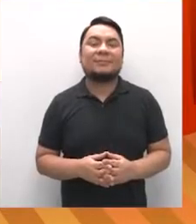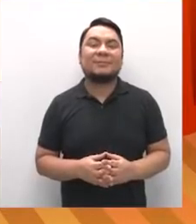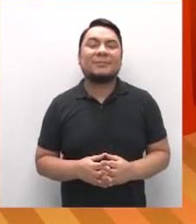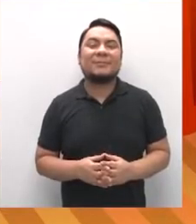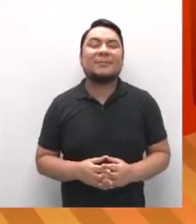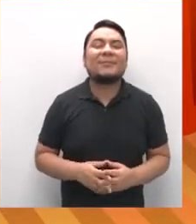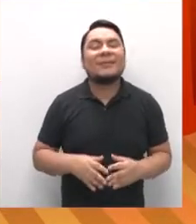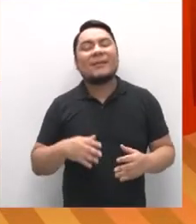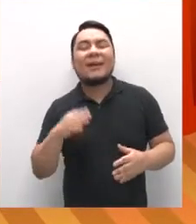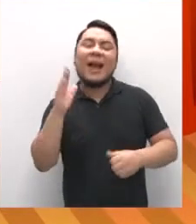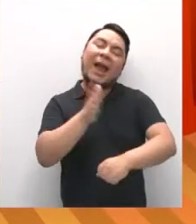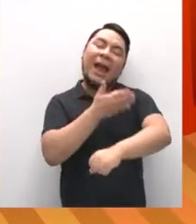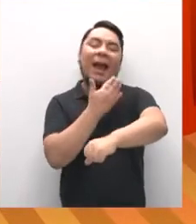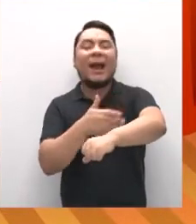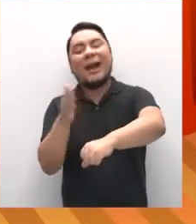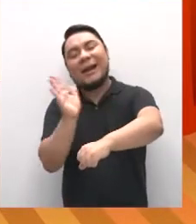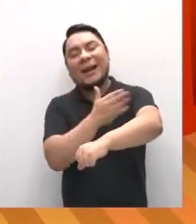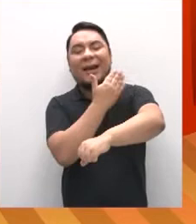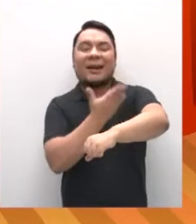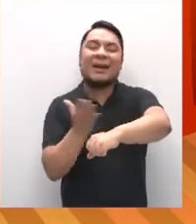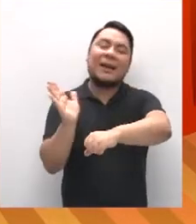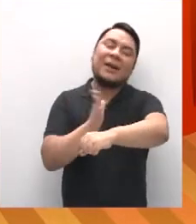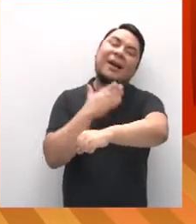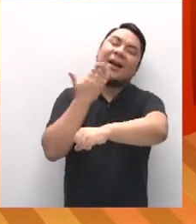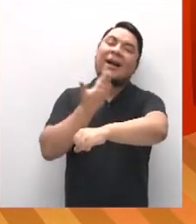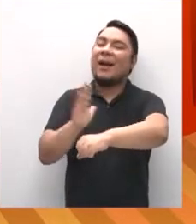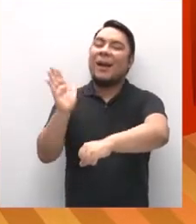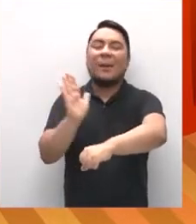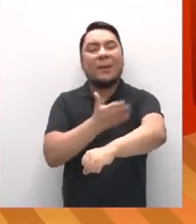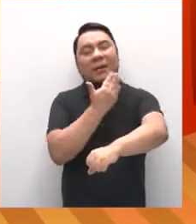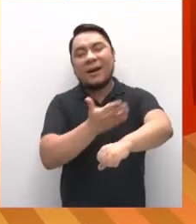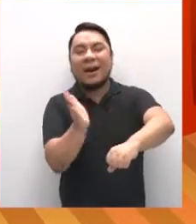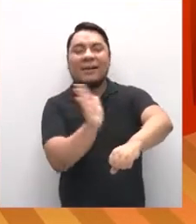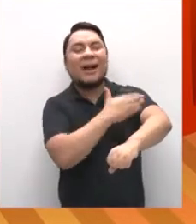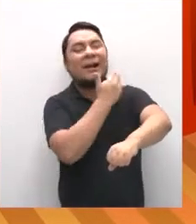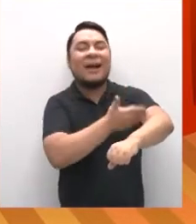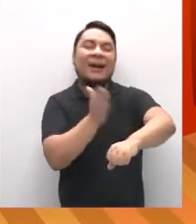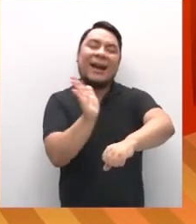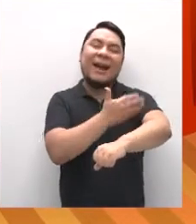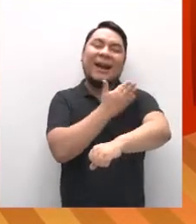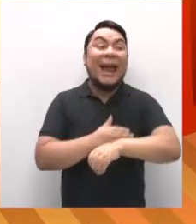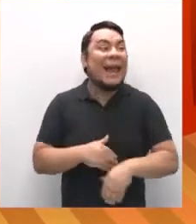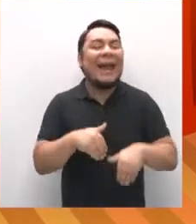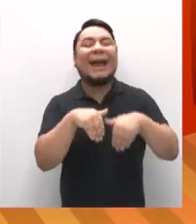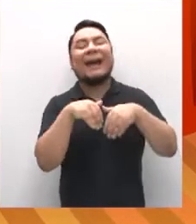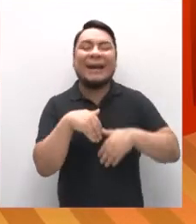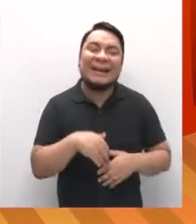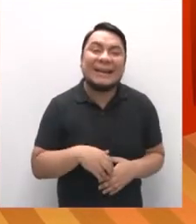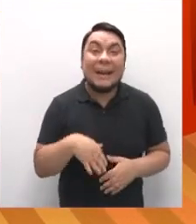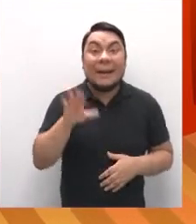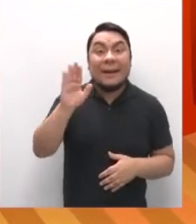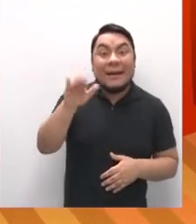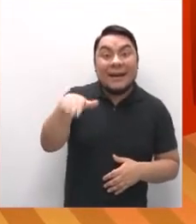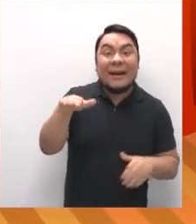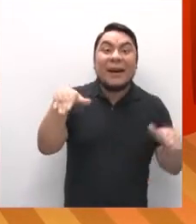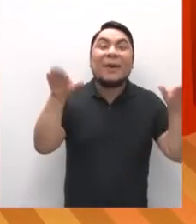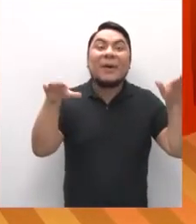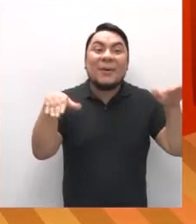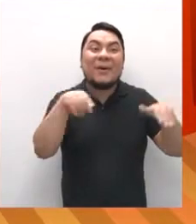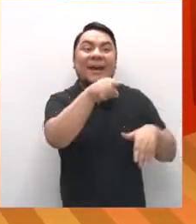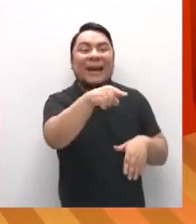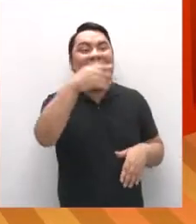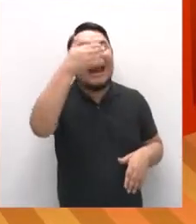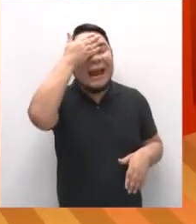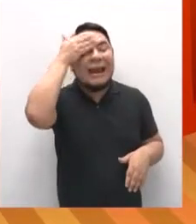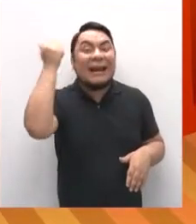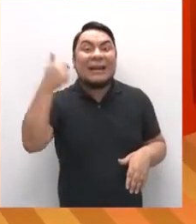¡La, li, li, la, la, la! ¡La, la, la, la, la, la, la! ¡La, la! Martina, lo siento, olvidé que